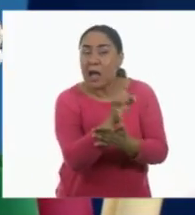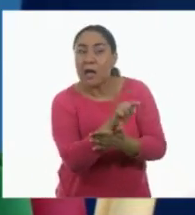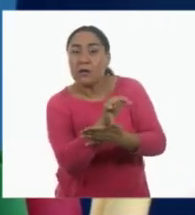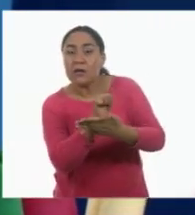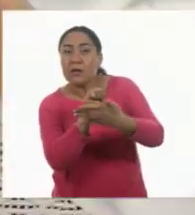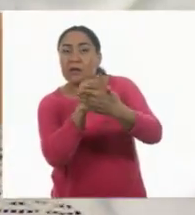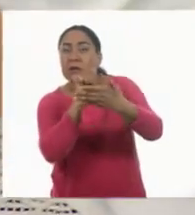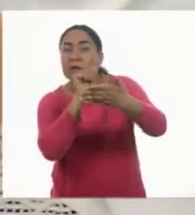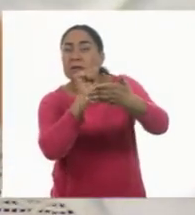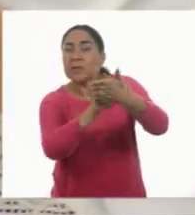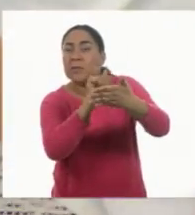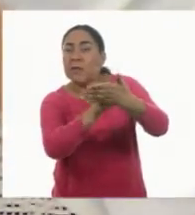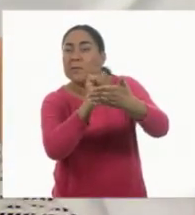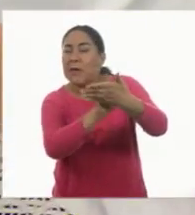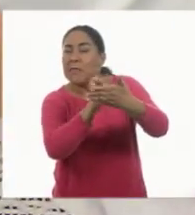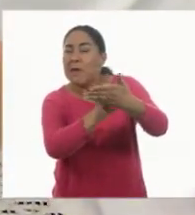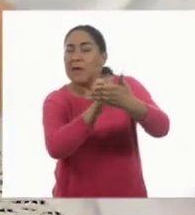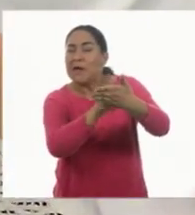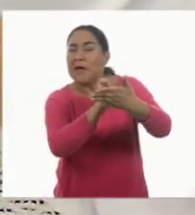puerta.